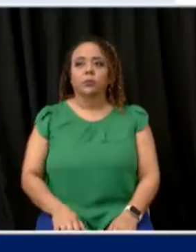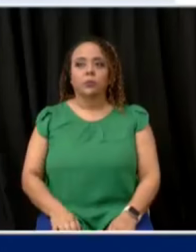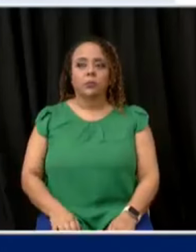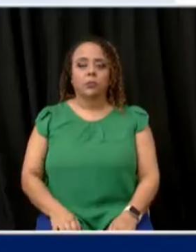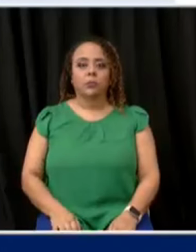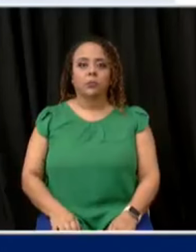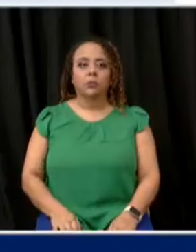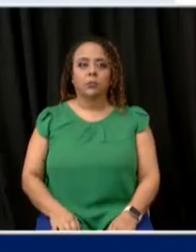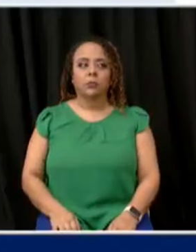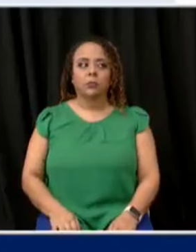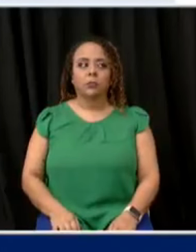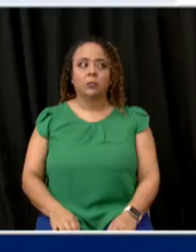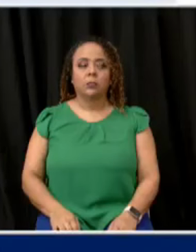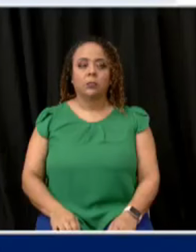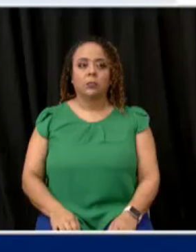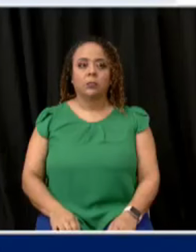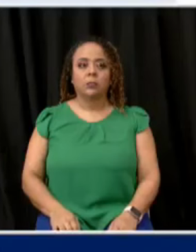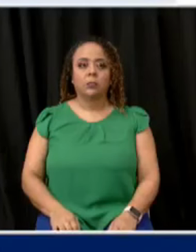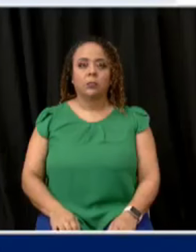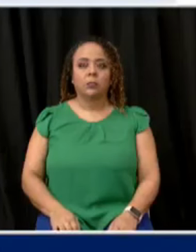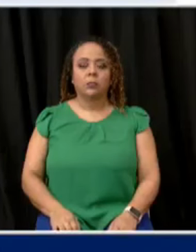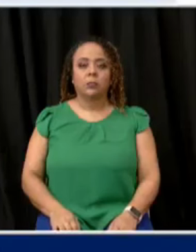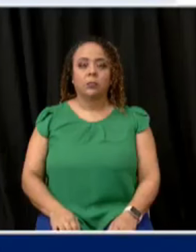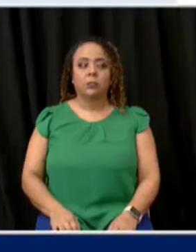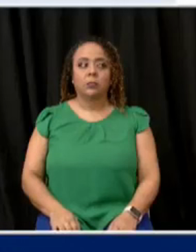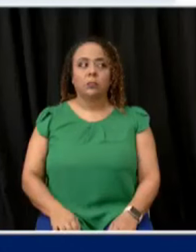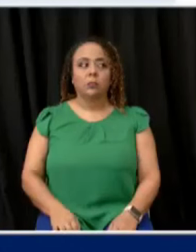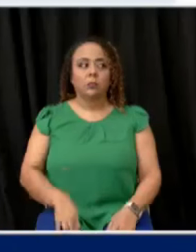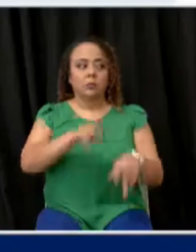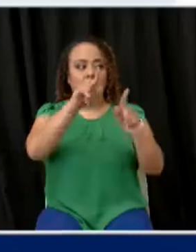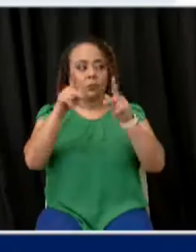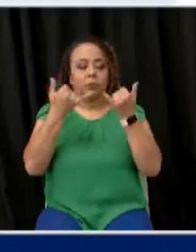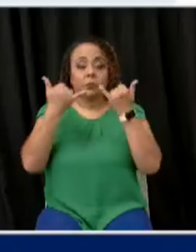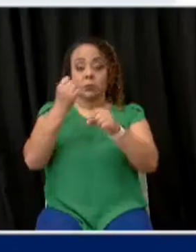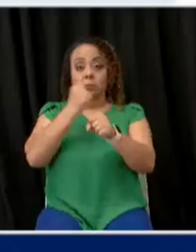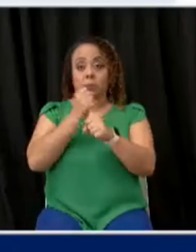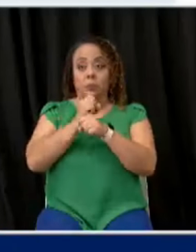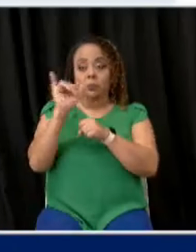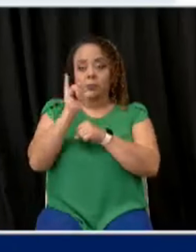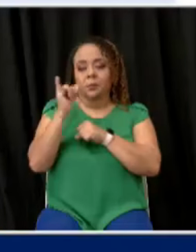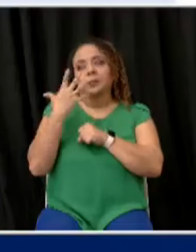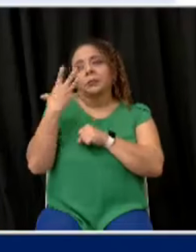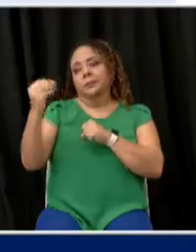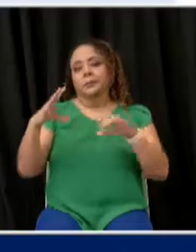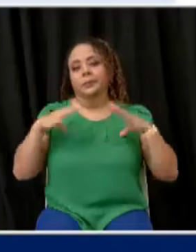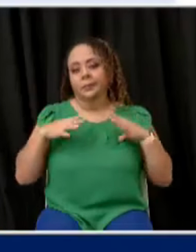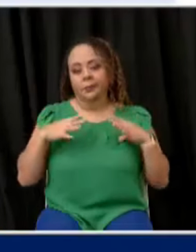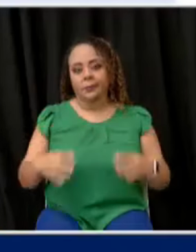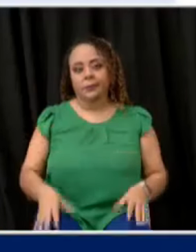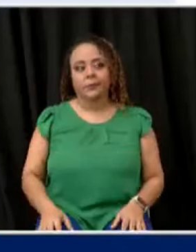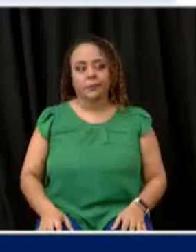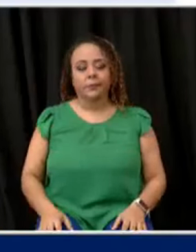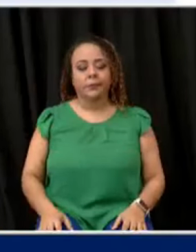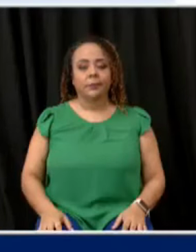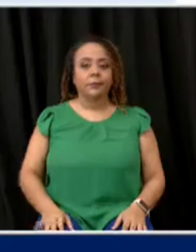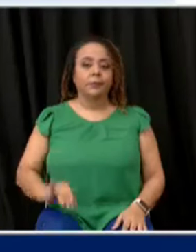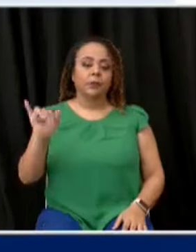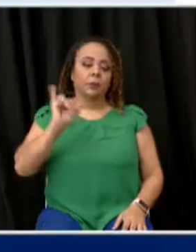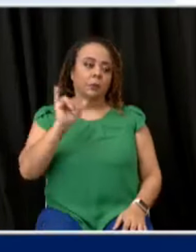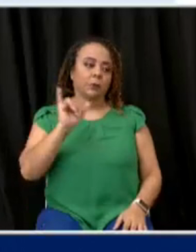Y si la persona ya ha trabajado, como aquel que salió de vacaciones, Ajá. como